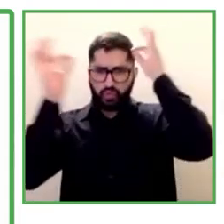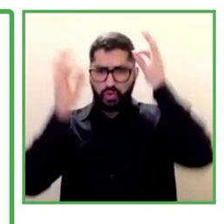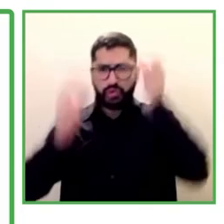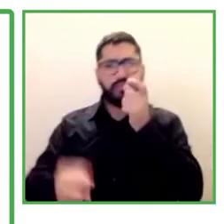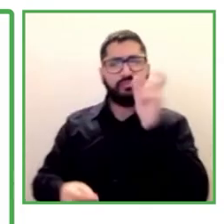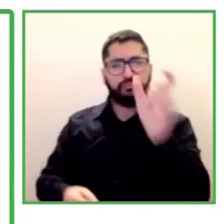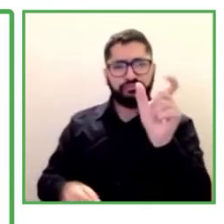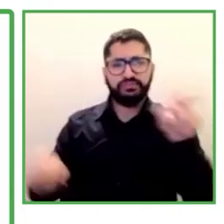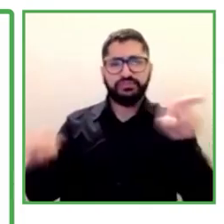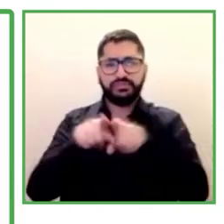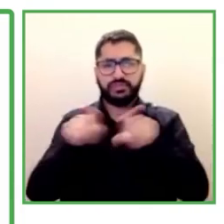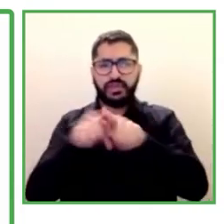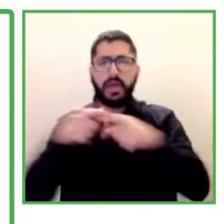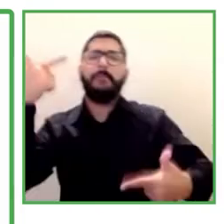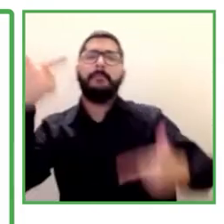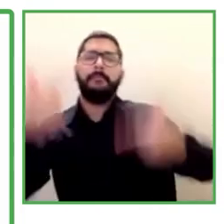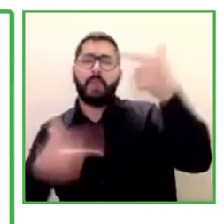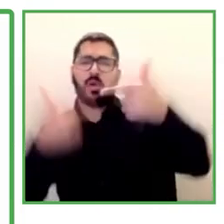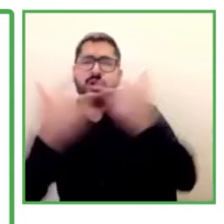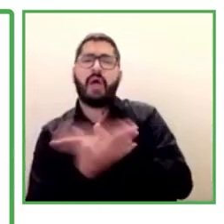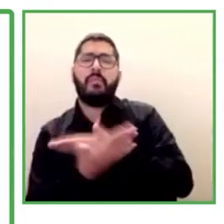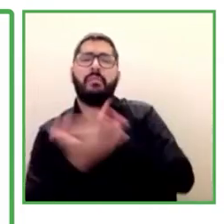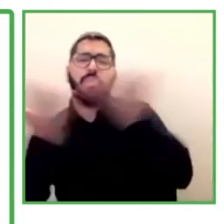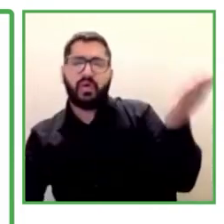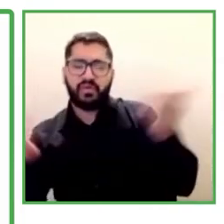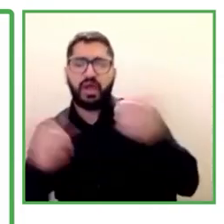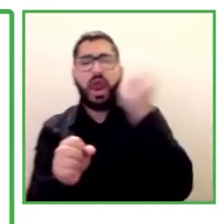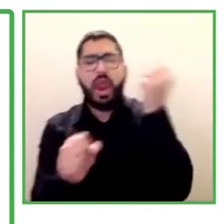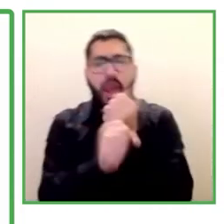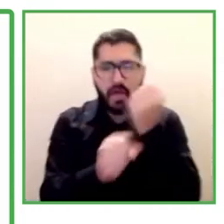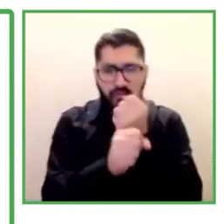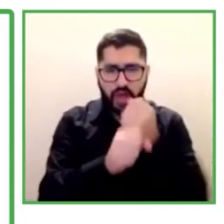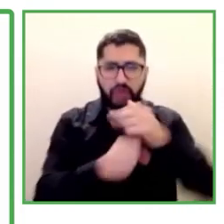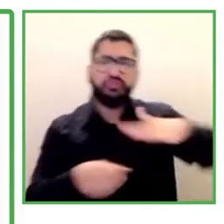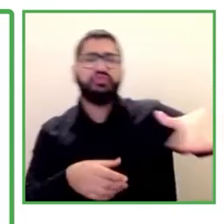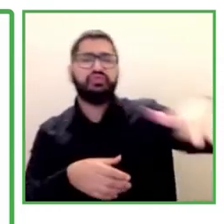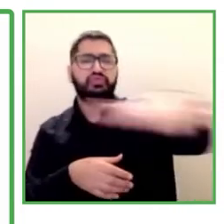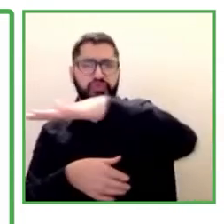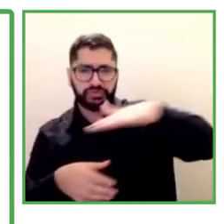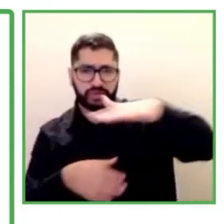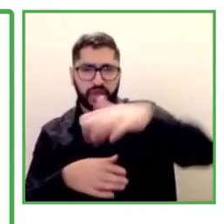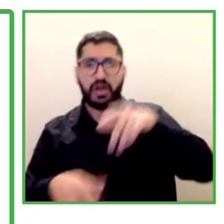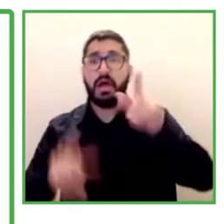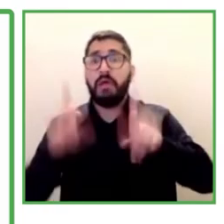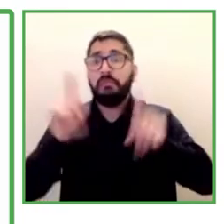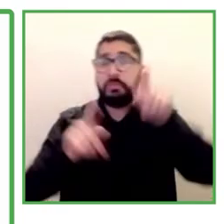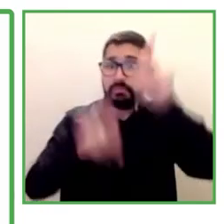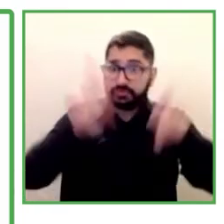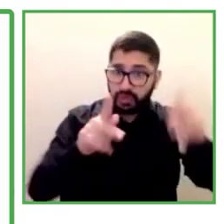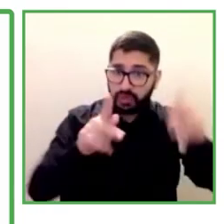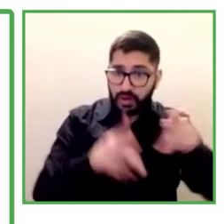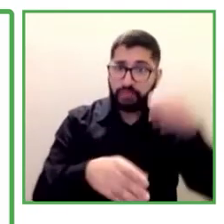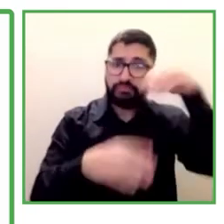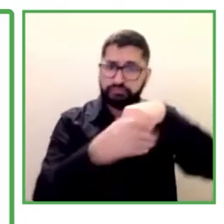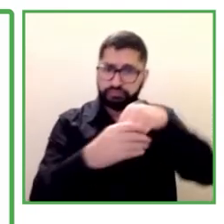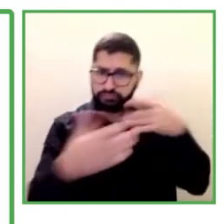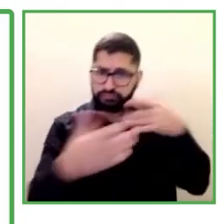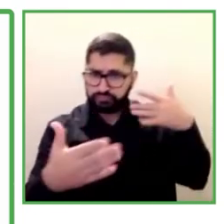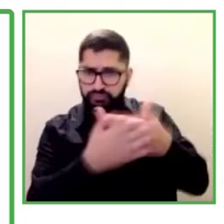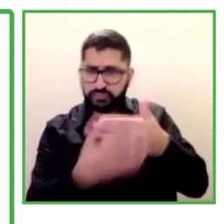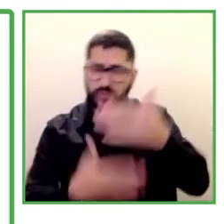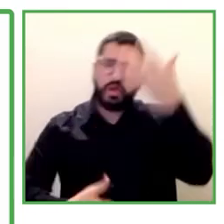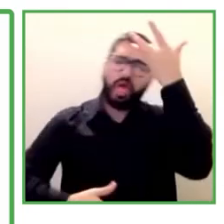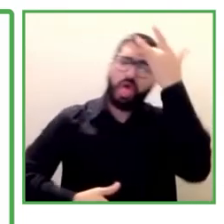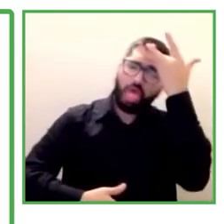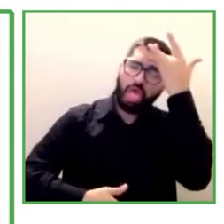que resultan con alguna discapacidad producto de accidentes laborales o de enfermedades profesionales. También María Luisa